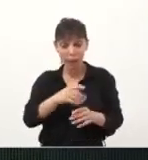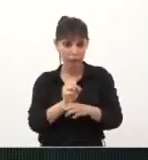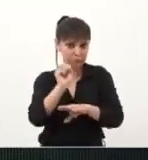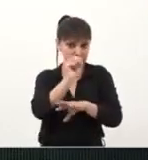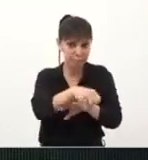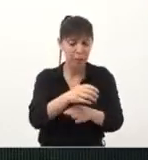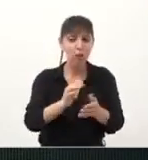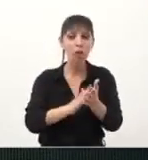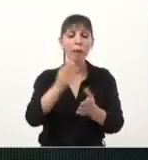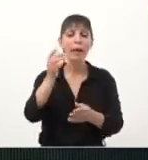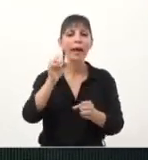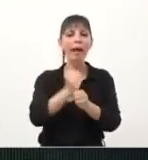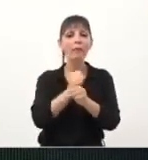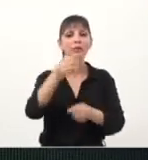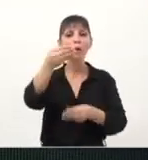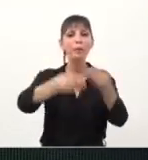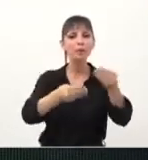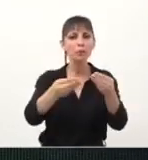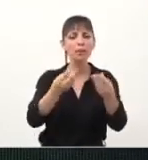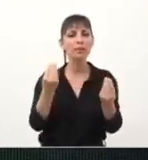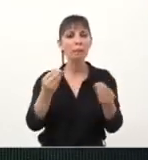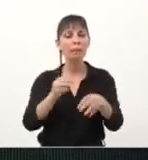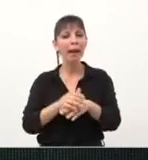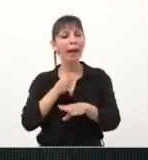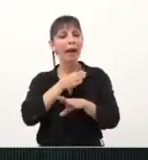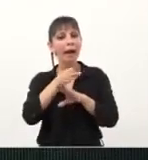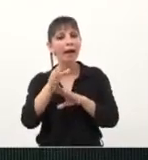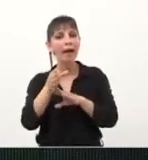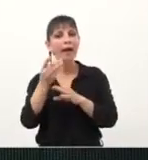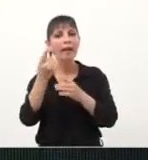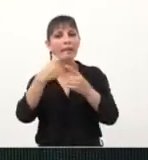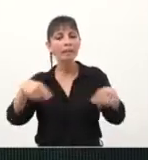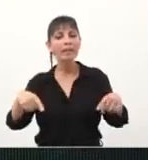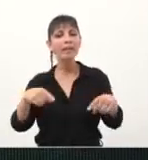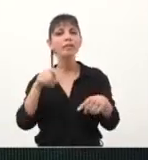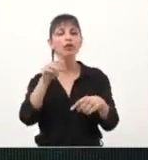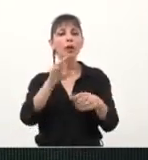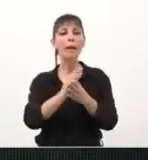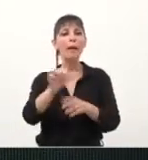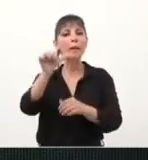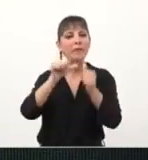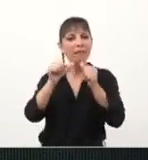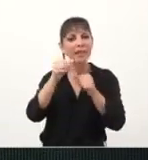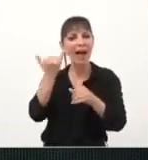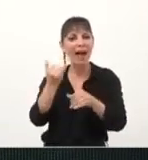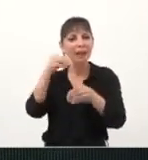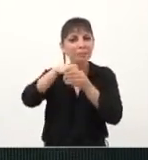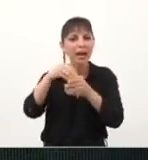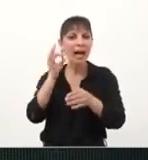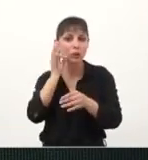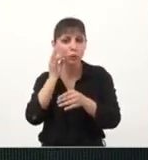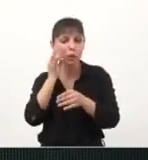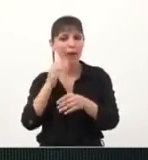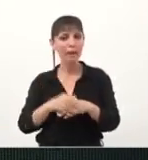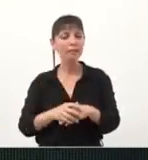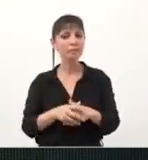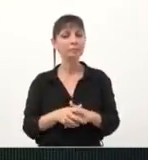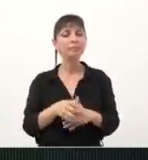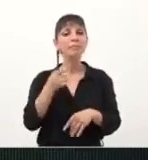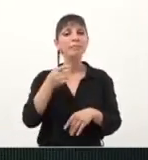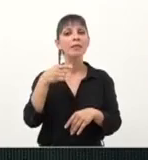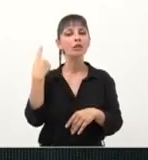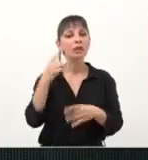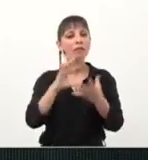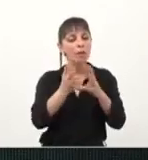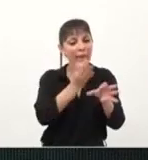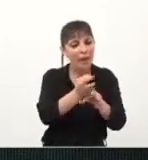del presupuesto para ir de frente en la pelea contra las bebidas sobreazucaradas. Eso tiene una sola solución, aumentar los impuestos y educar a nuestros